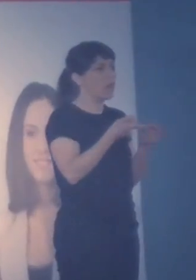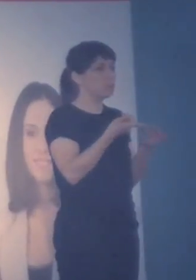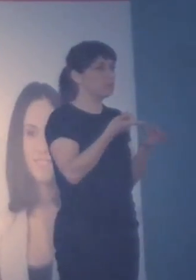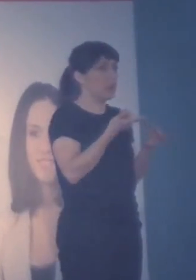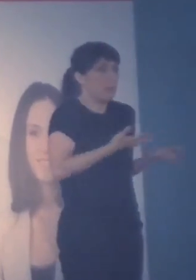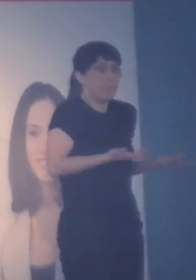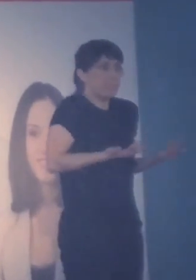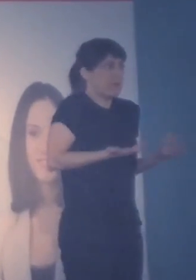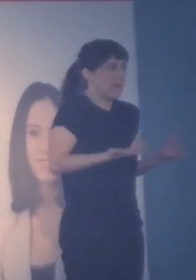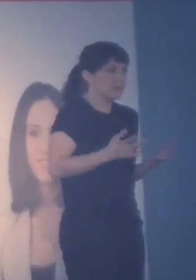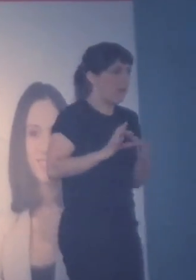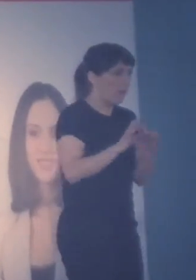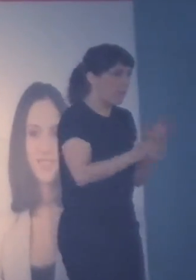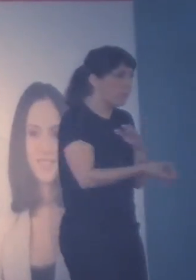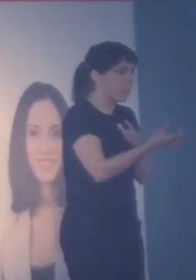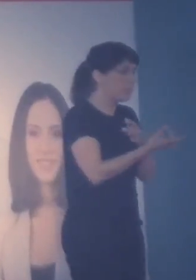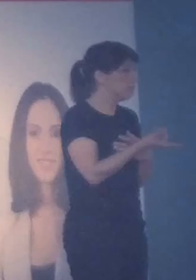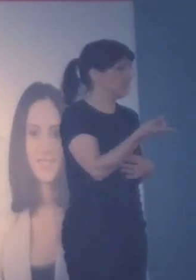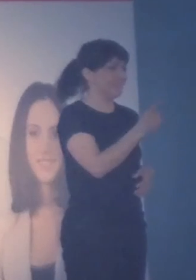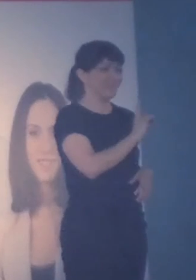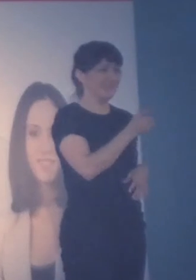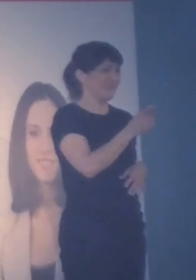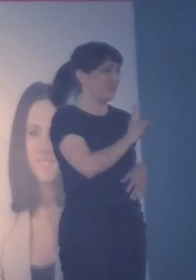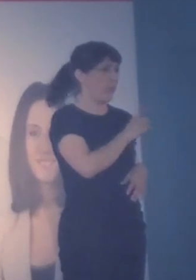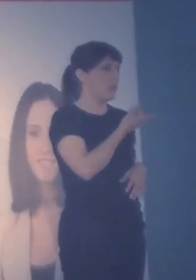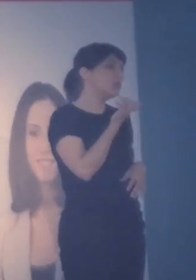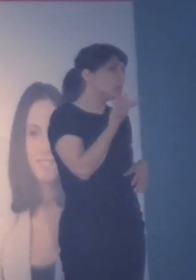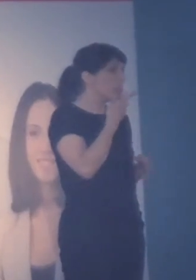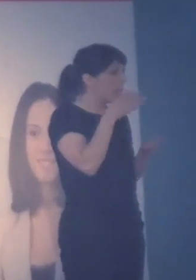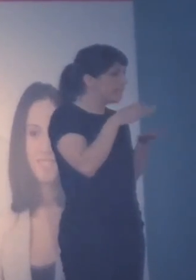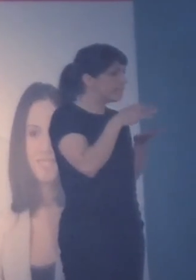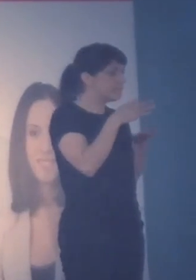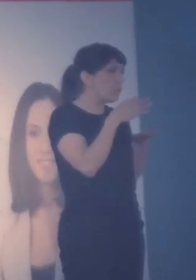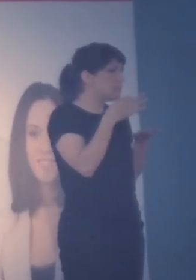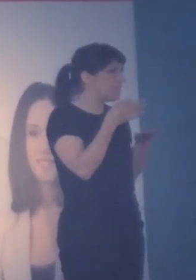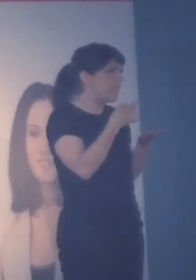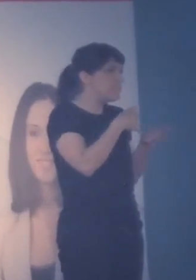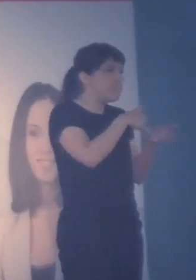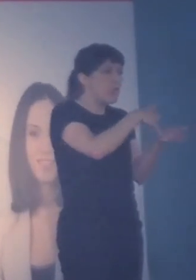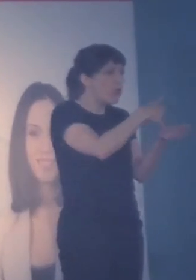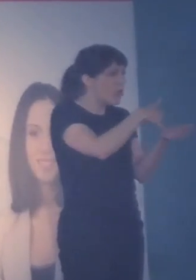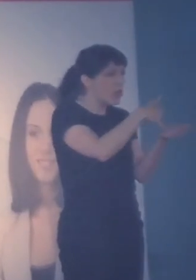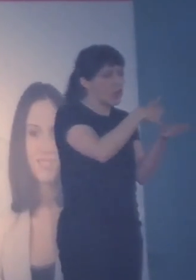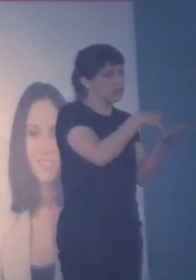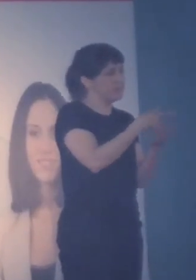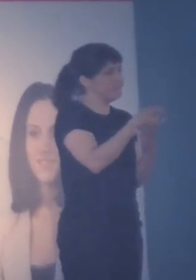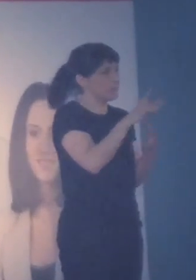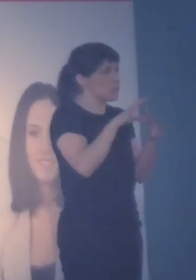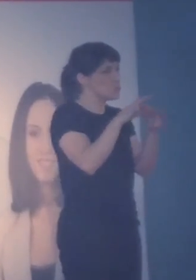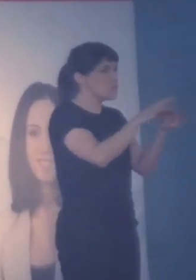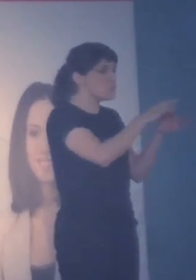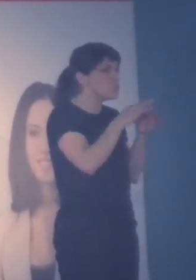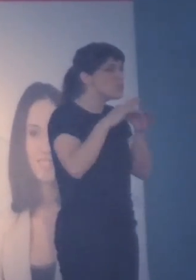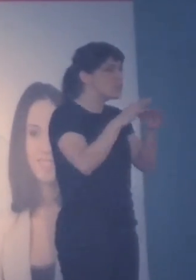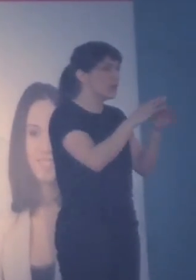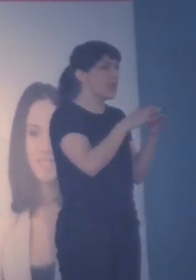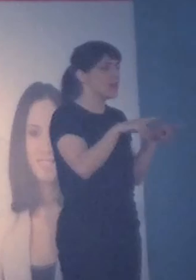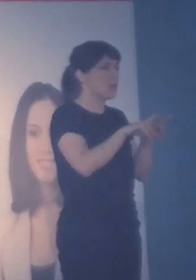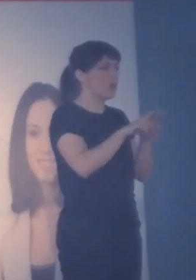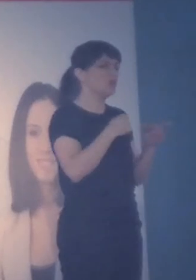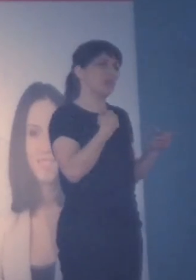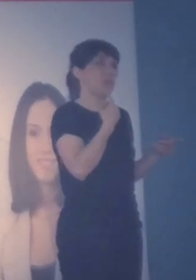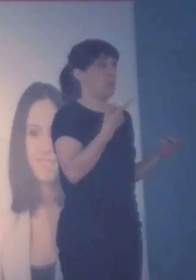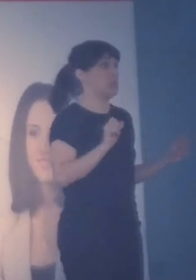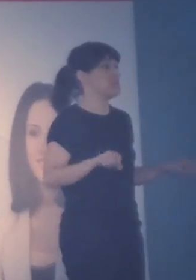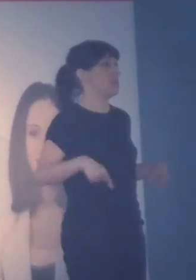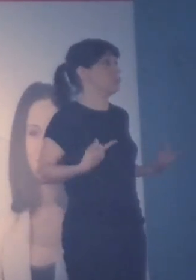presa, una unidad feita con tres puntos a. Os quiero todo, ¿no? Una unidad, iba a decir que